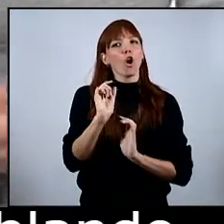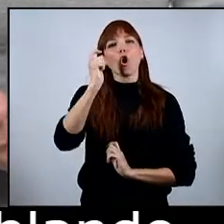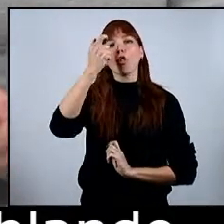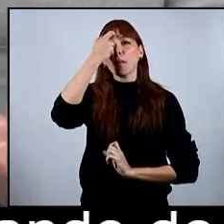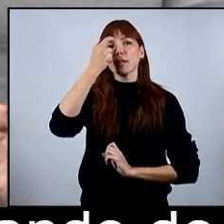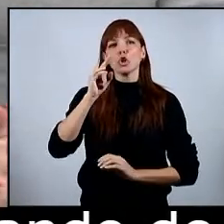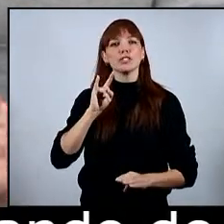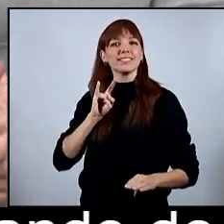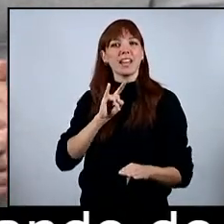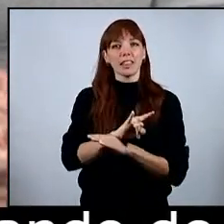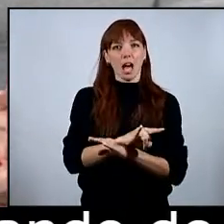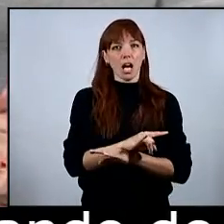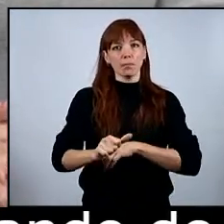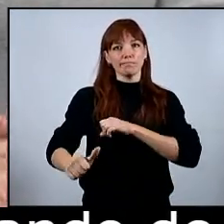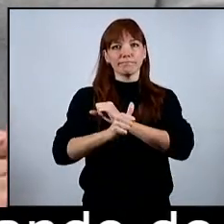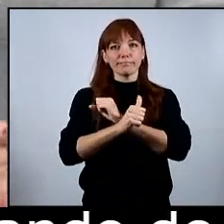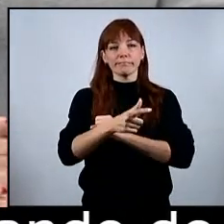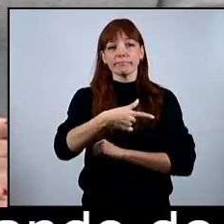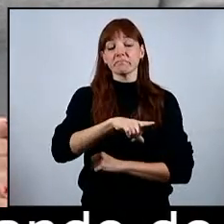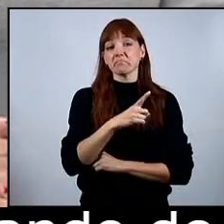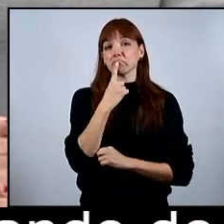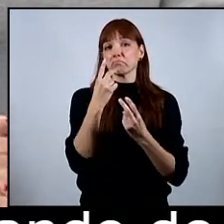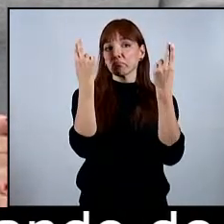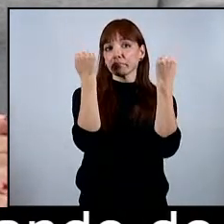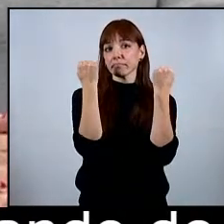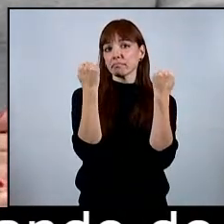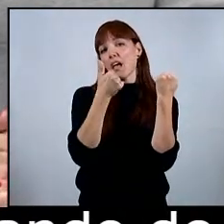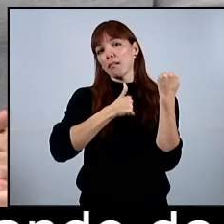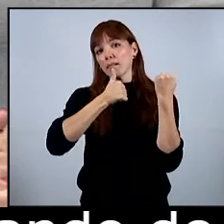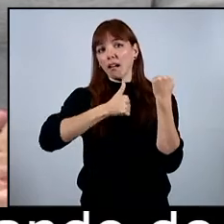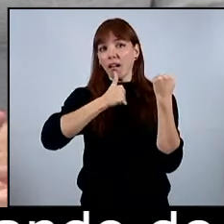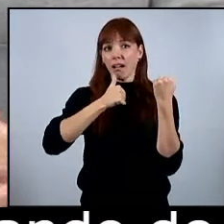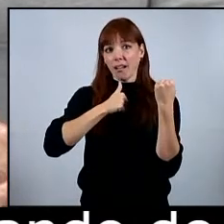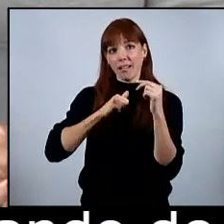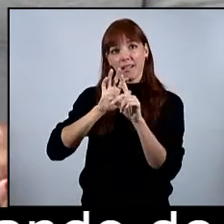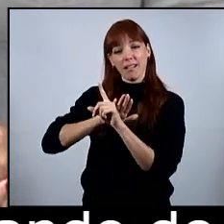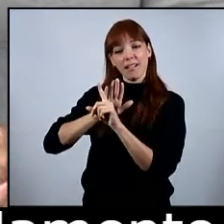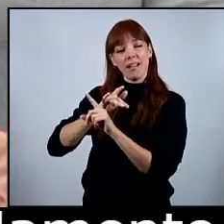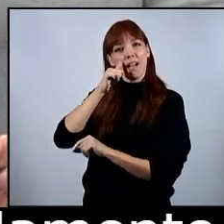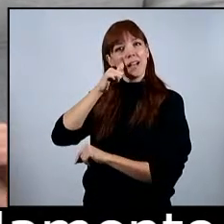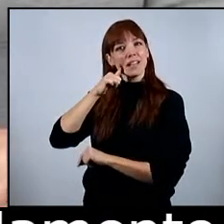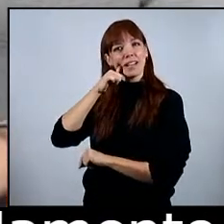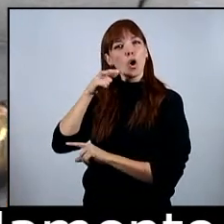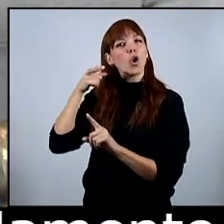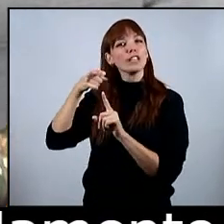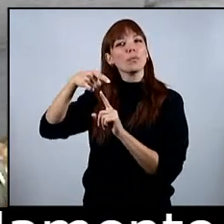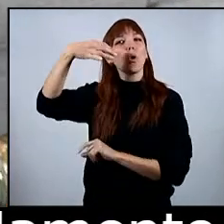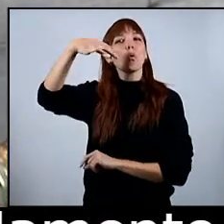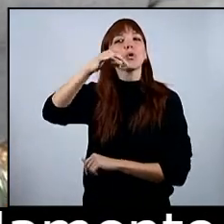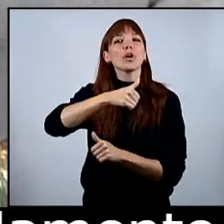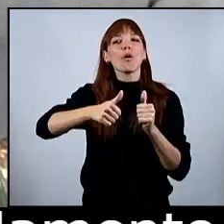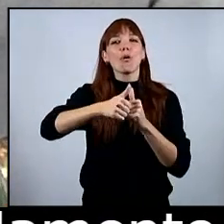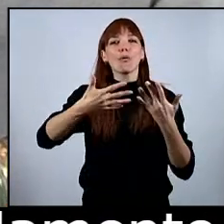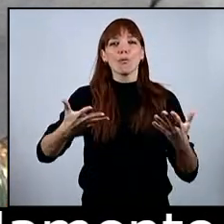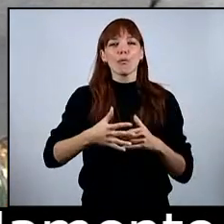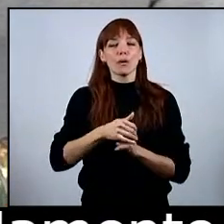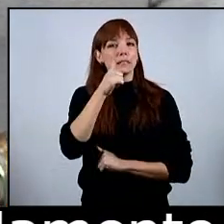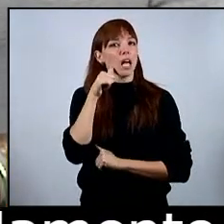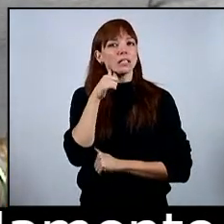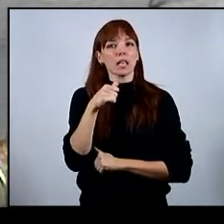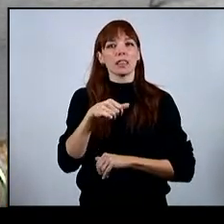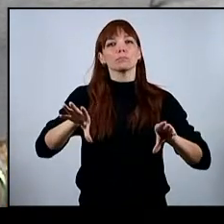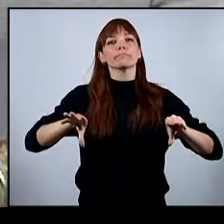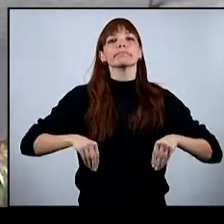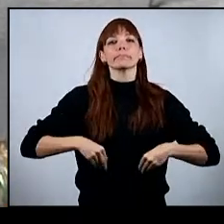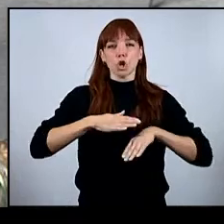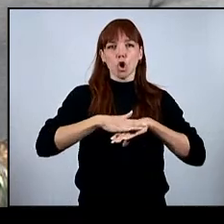se aceptan sin rechistar solamente para que Pedro Sánchez sea investido presidente. Los acuerdos del